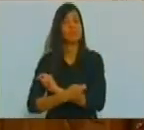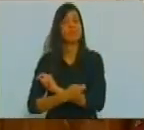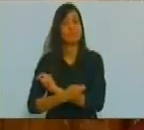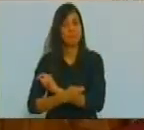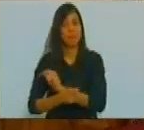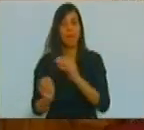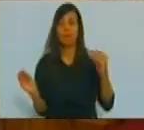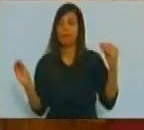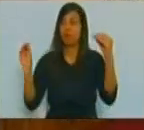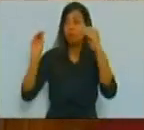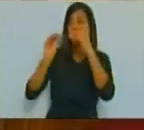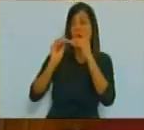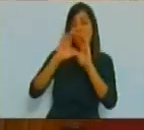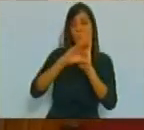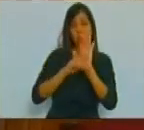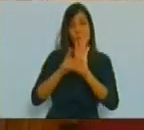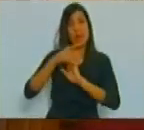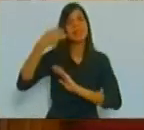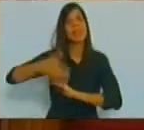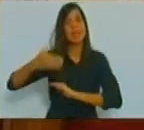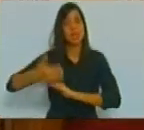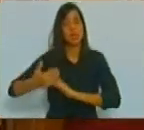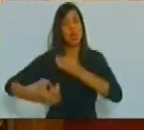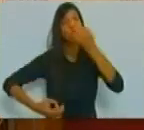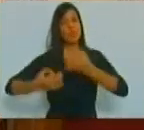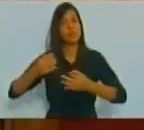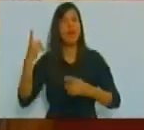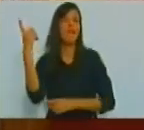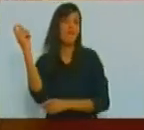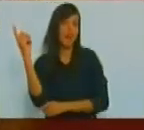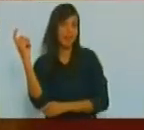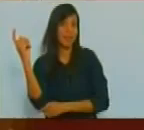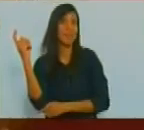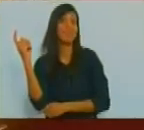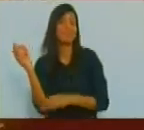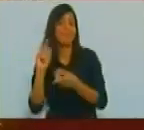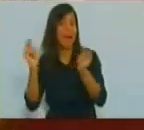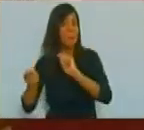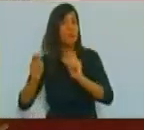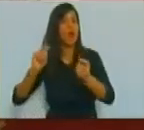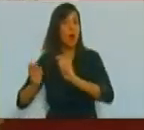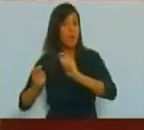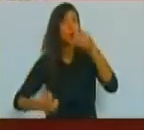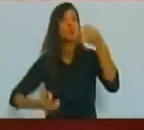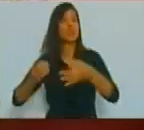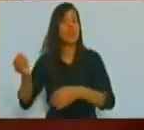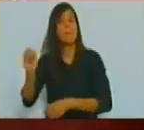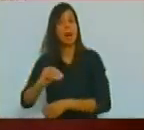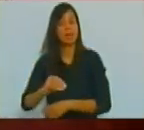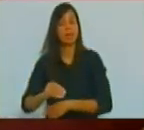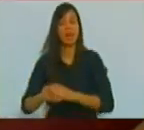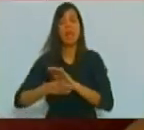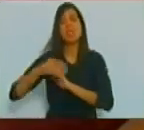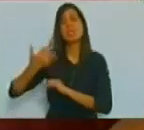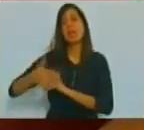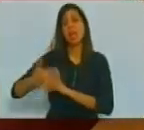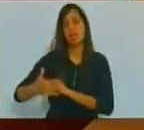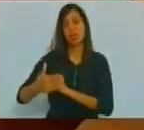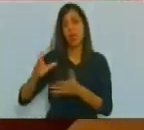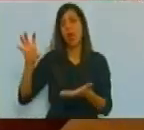social de derecho y de justicia que no se nos olvide no es solamente el estado de derecho